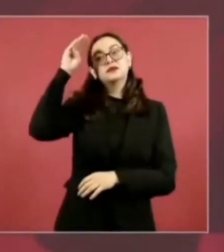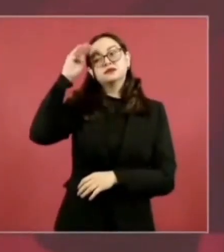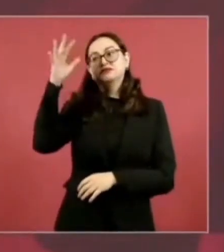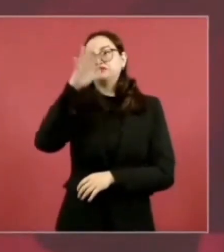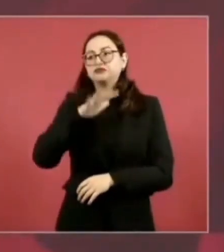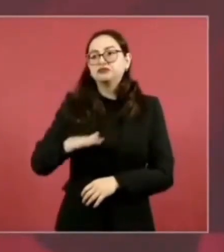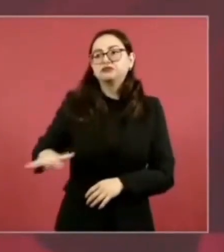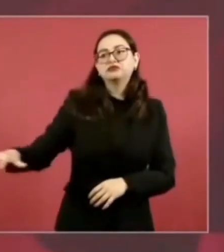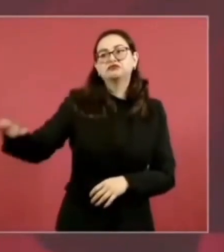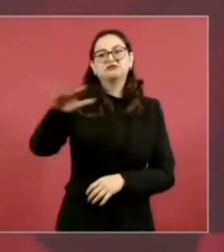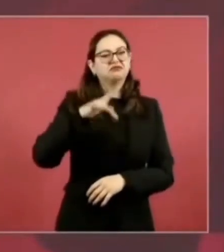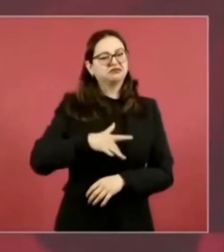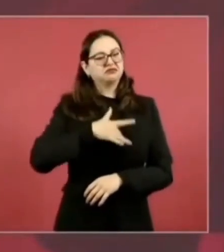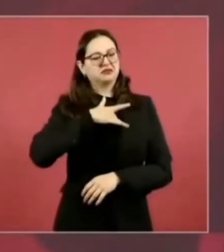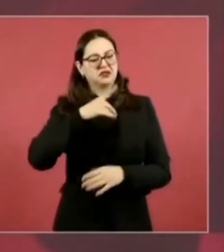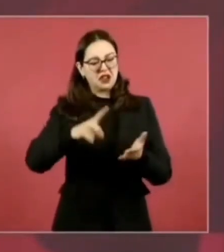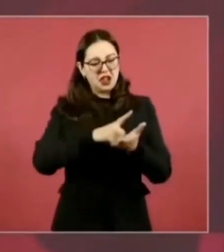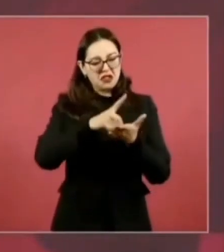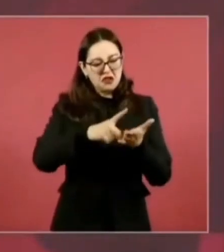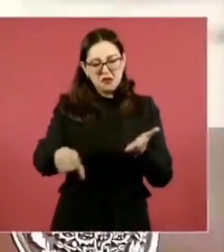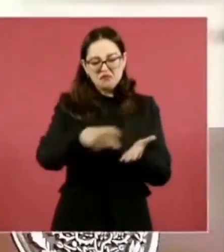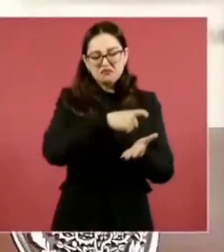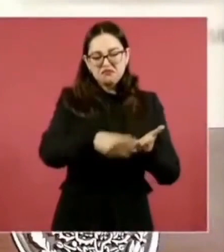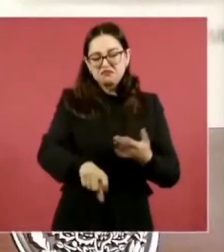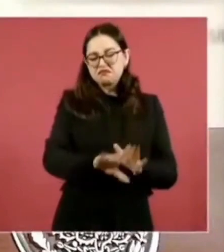sociedad mejor.